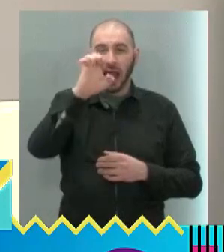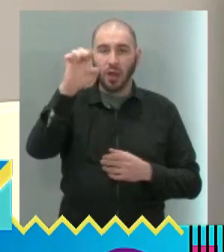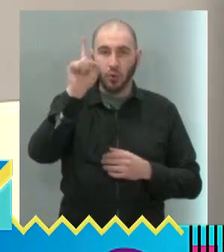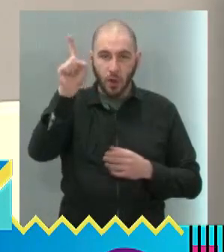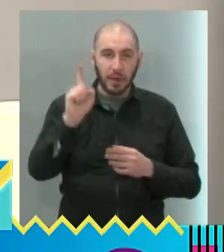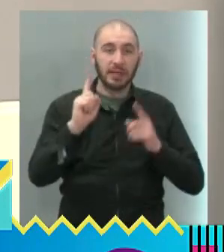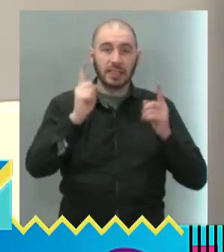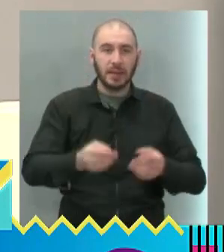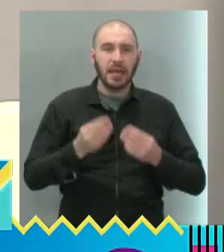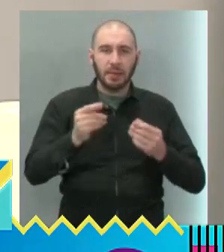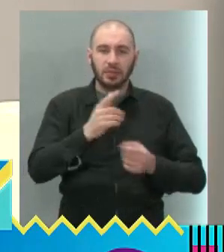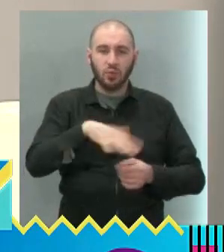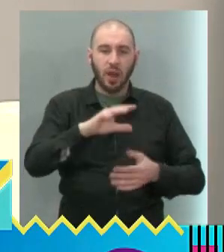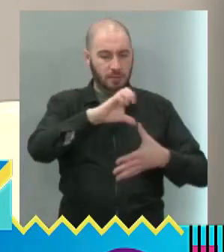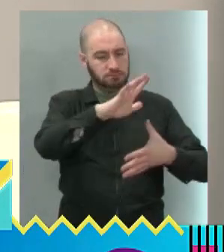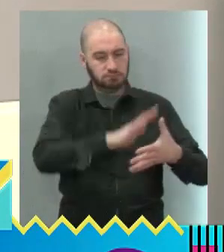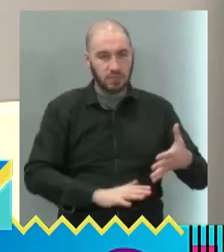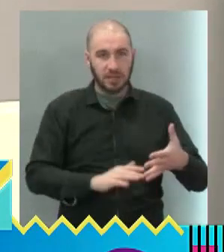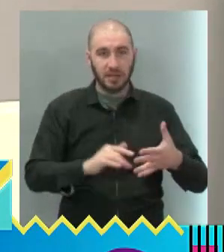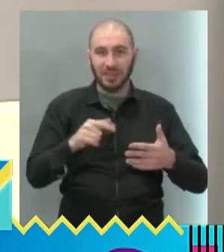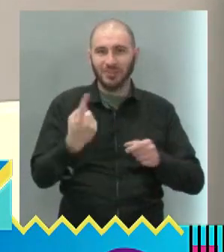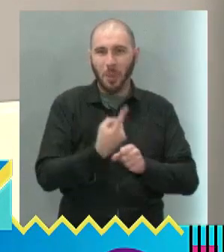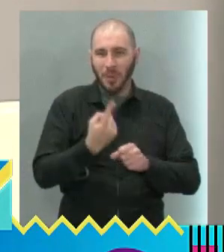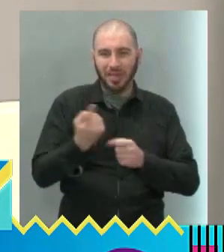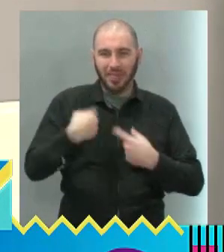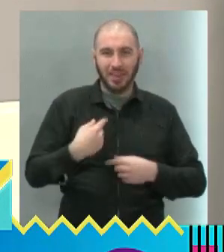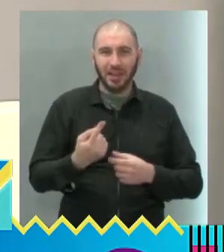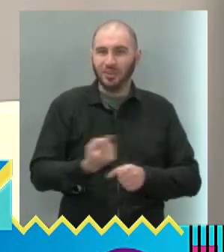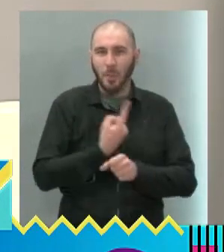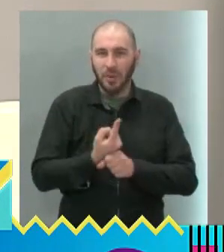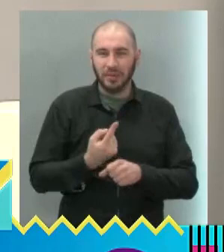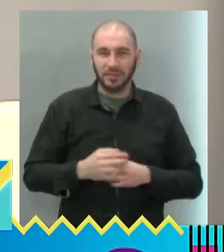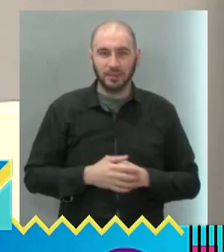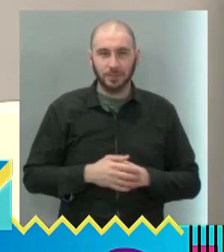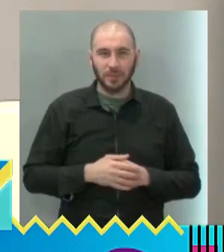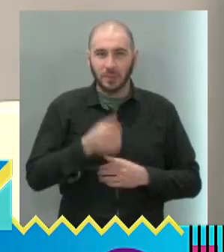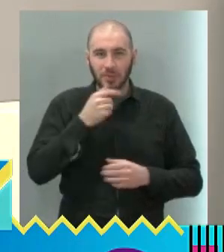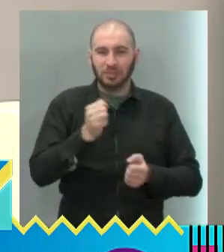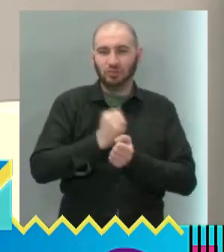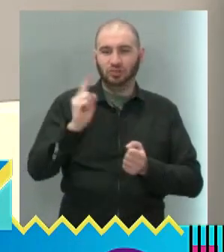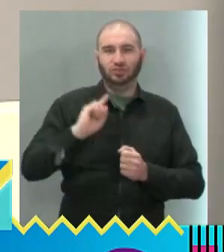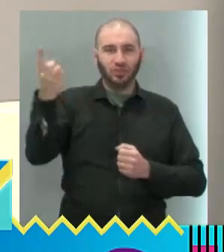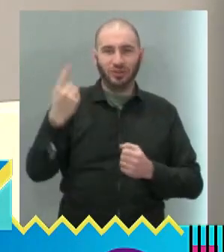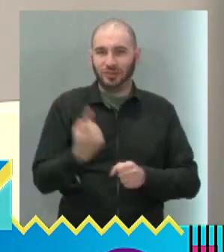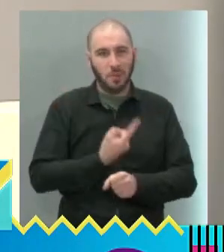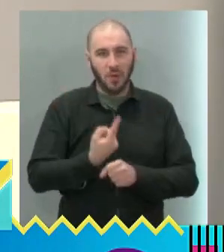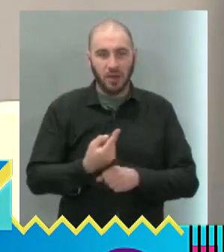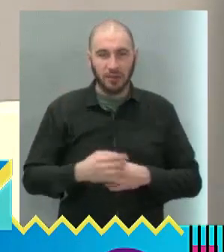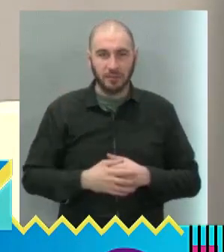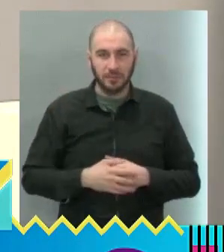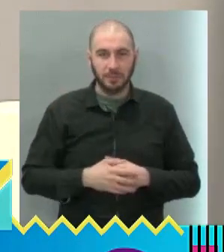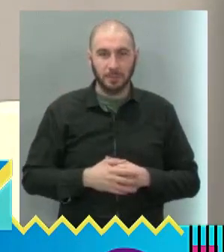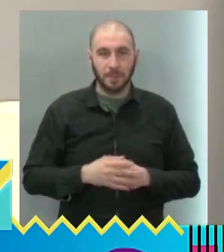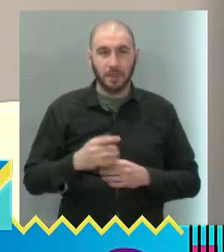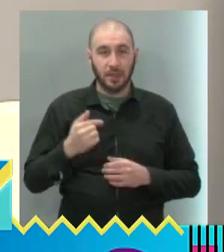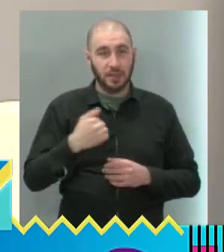y lo que estaba sucediendo en Hispanoamérica no nos permitía de ninguna manera pensar en emanciparnos definitivamente. Y